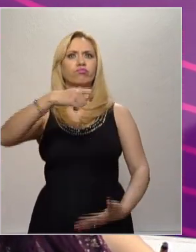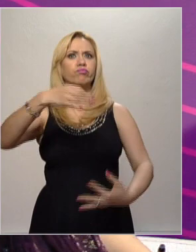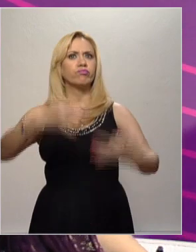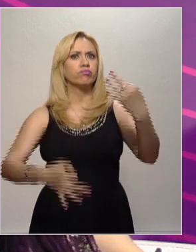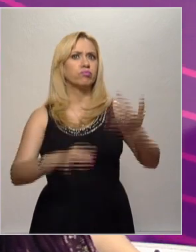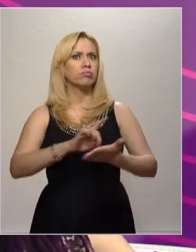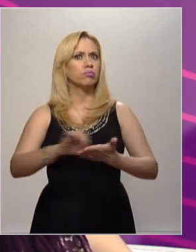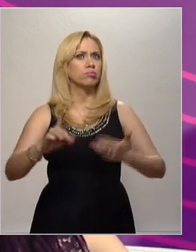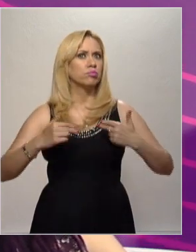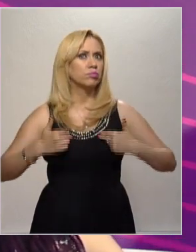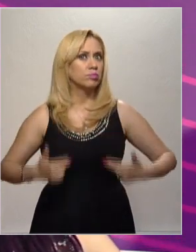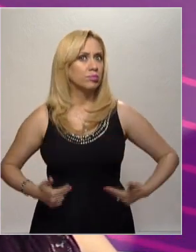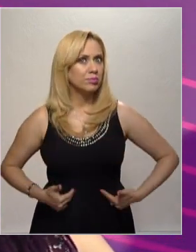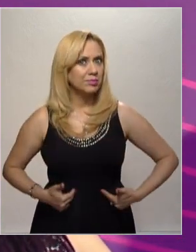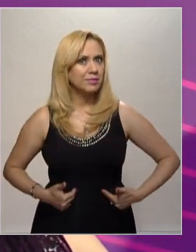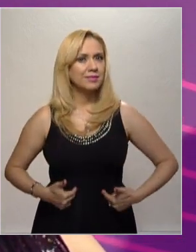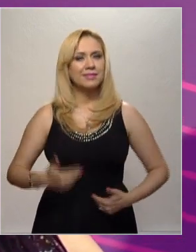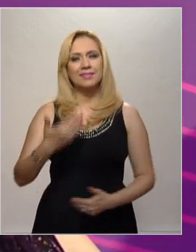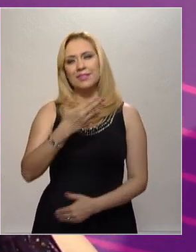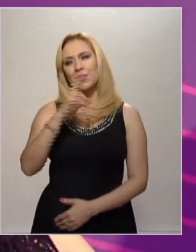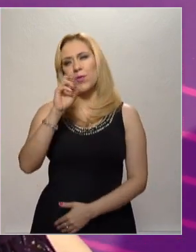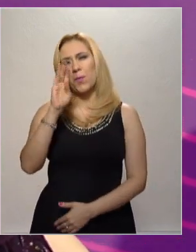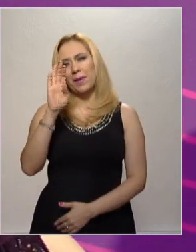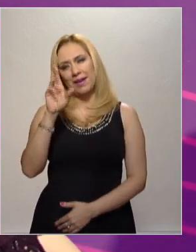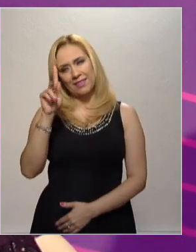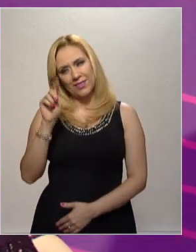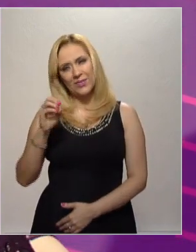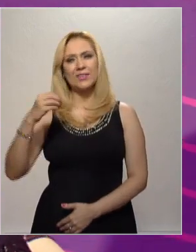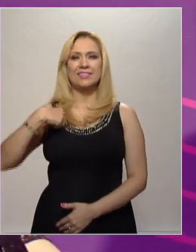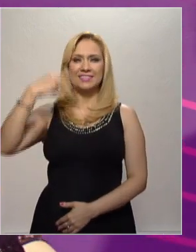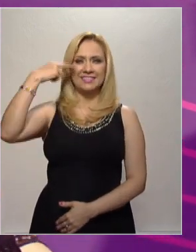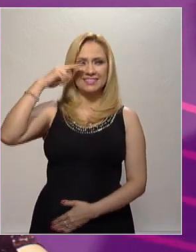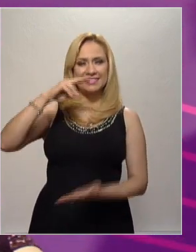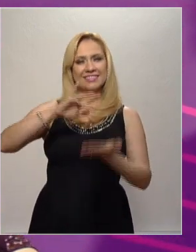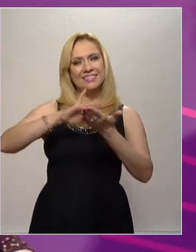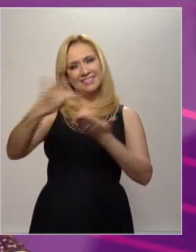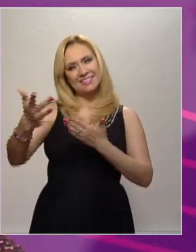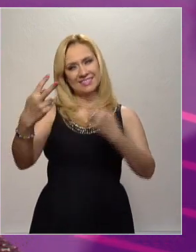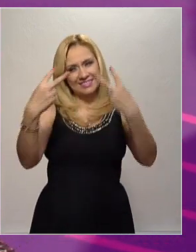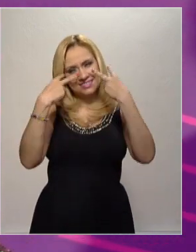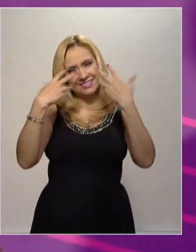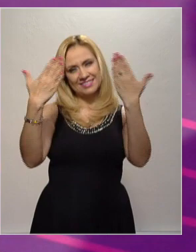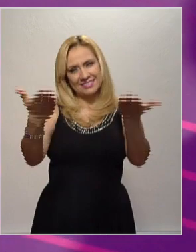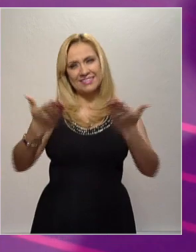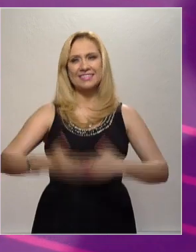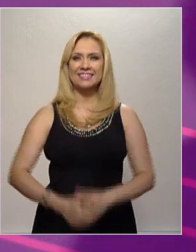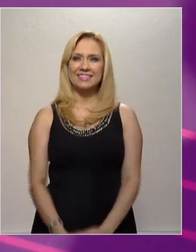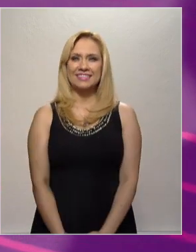Interamericana de Derechos Humanos. Soy Roberto Niembro, gracias por estar aquí y les deseo un excelente día.